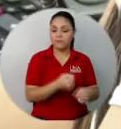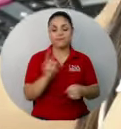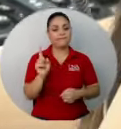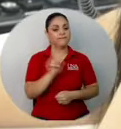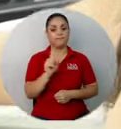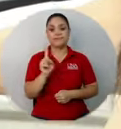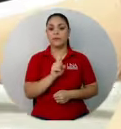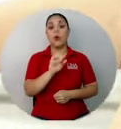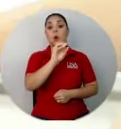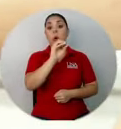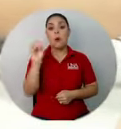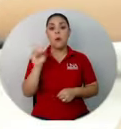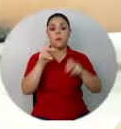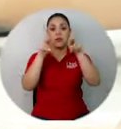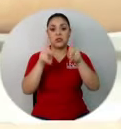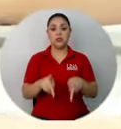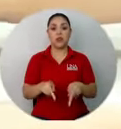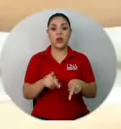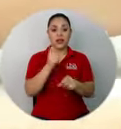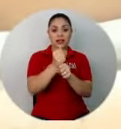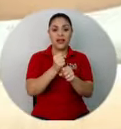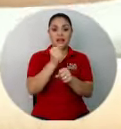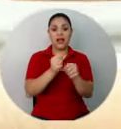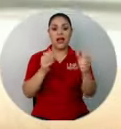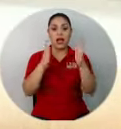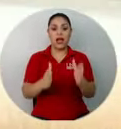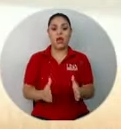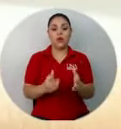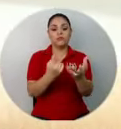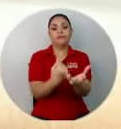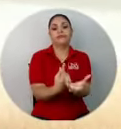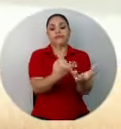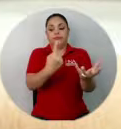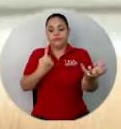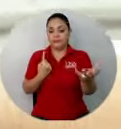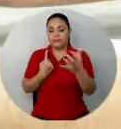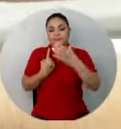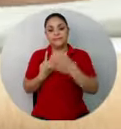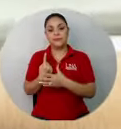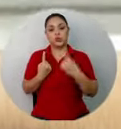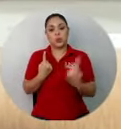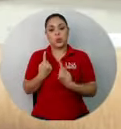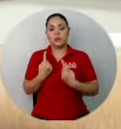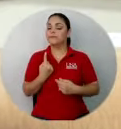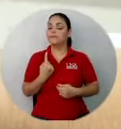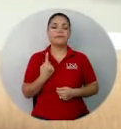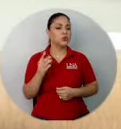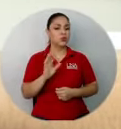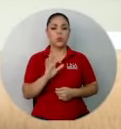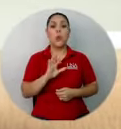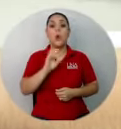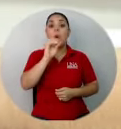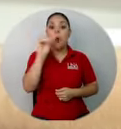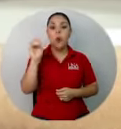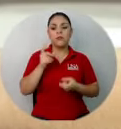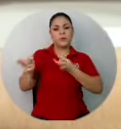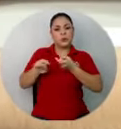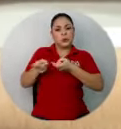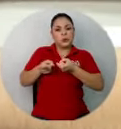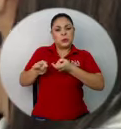un trabajador, aislarlo de su grupo de trabajo, excesivos controles,